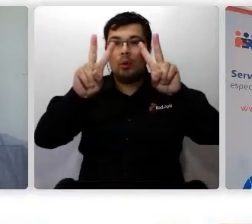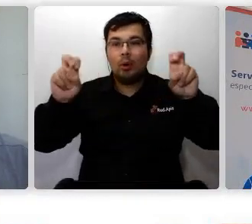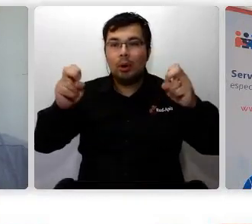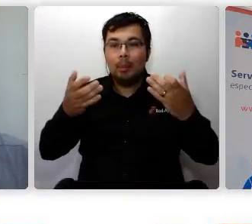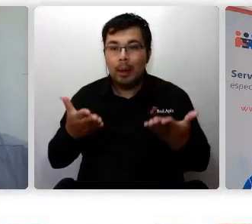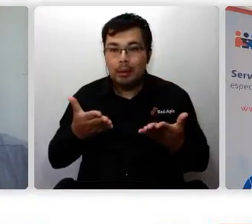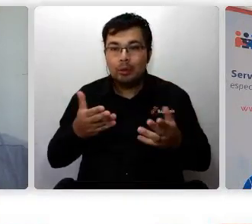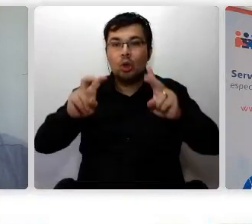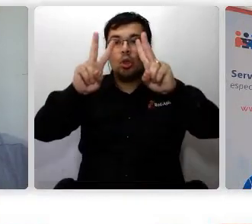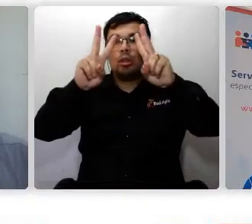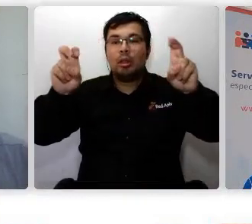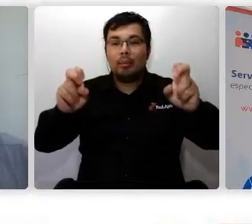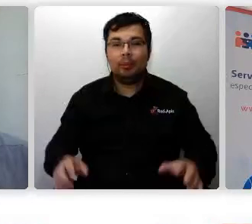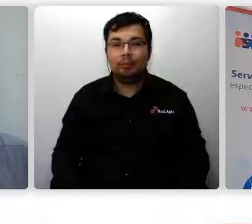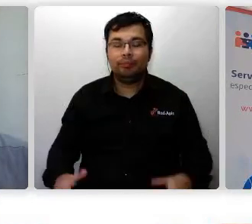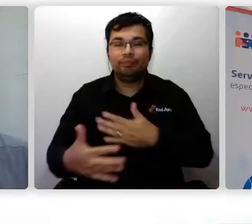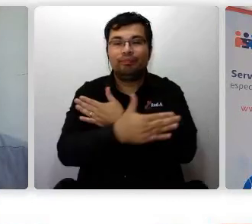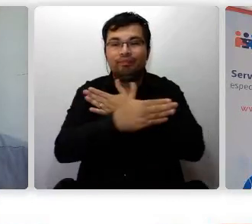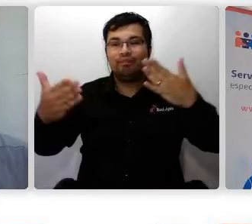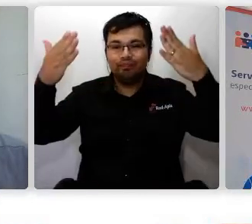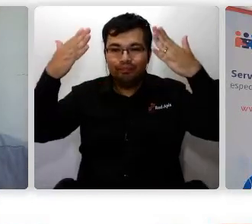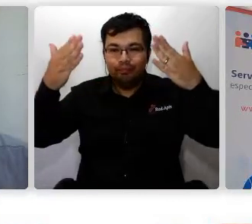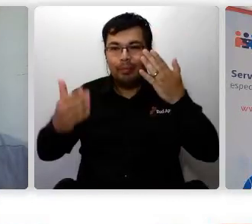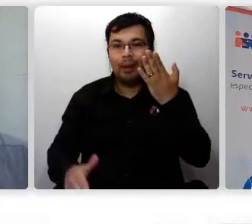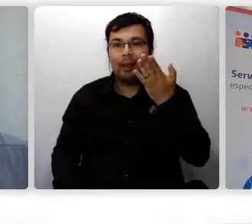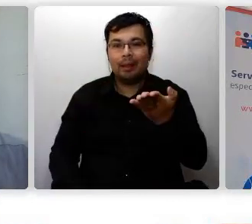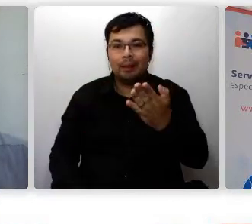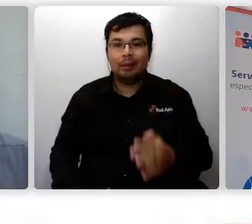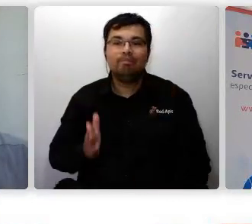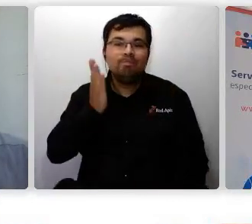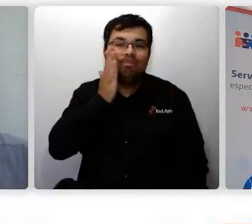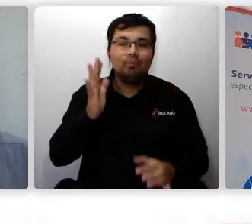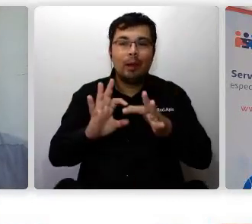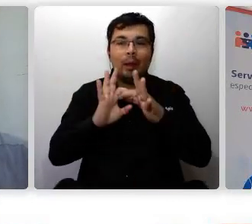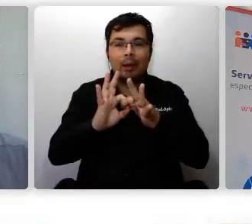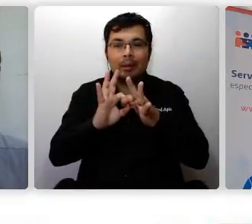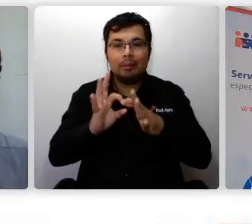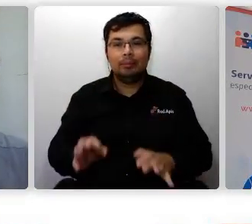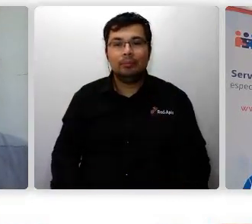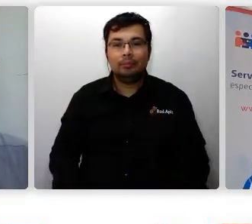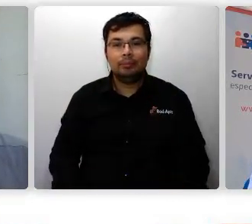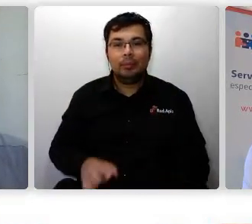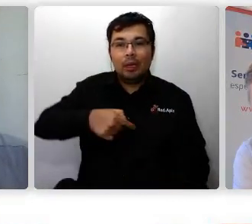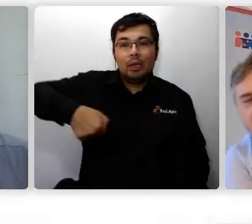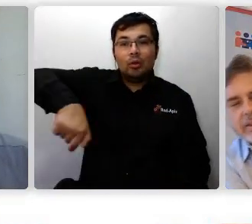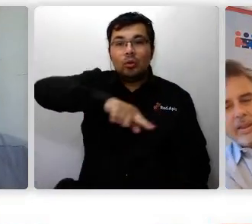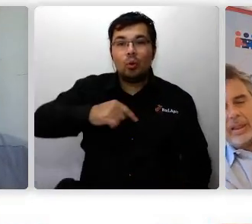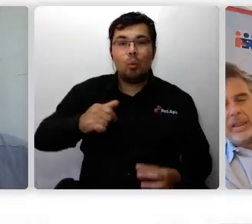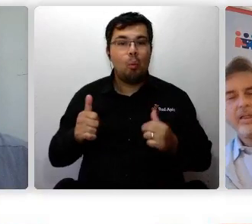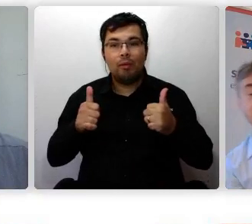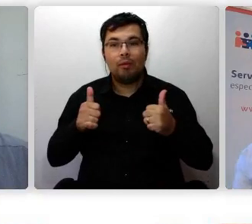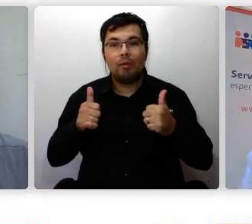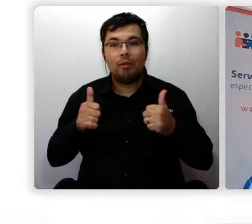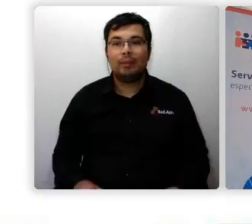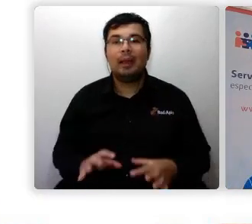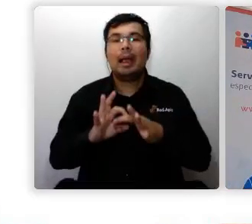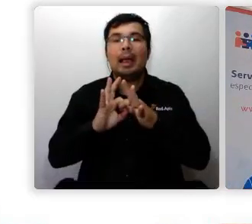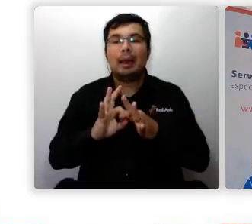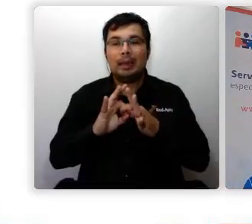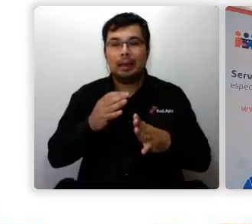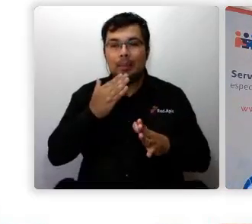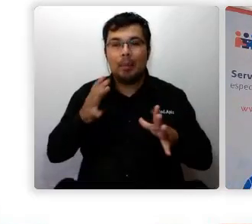un gran abrazo, Iván, desde ya. Gracias por la disposición, por la buena onda, y que nos vaya muy bien. Gracias, Andrés, y gracias al equipo